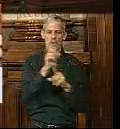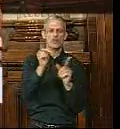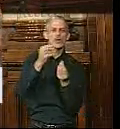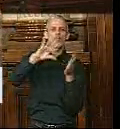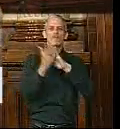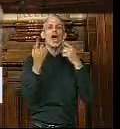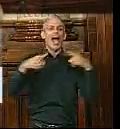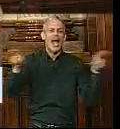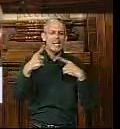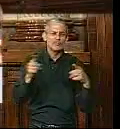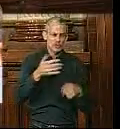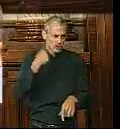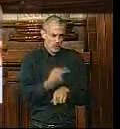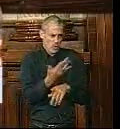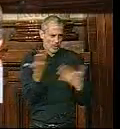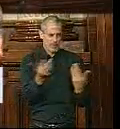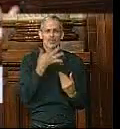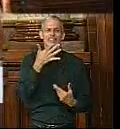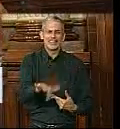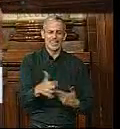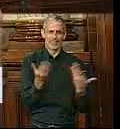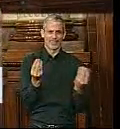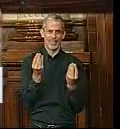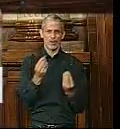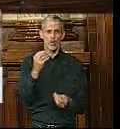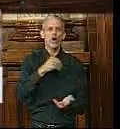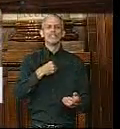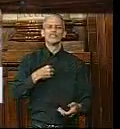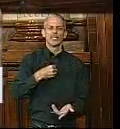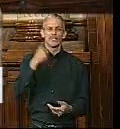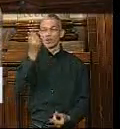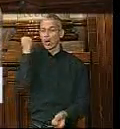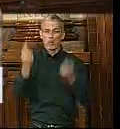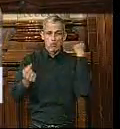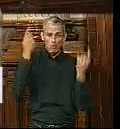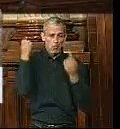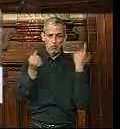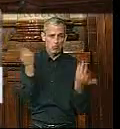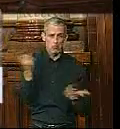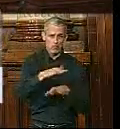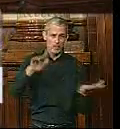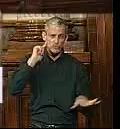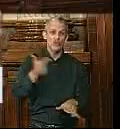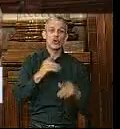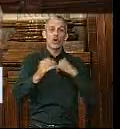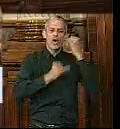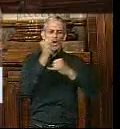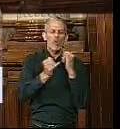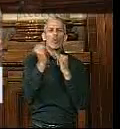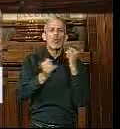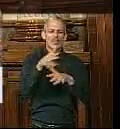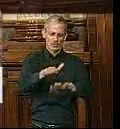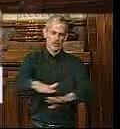las canciones no les entendemos el sentido. Exactamente. Y cuando no hay libros de cuentos infantiles, cuando no hay